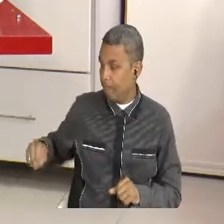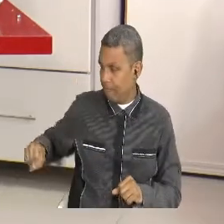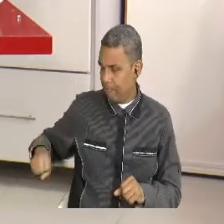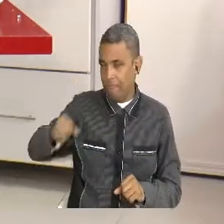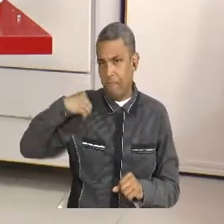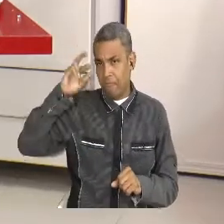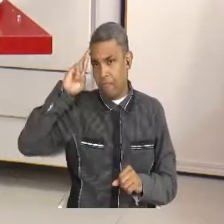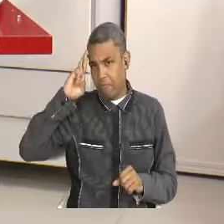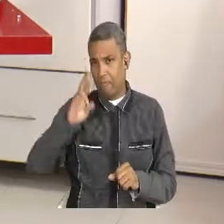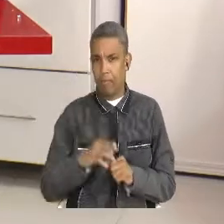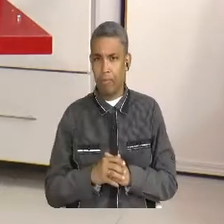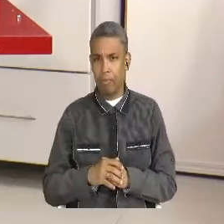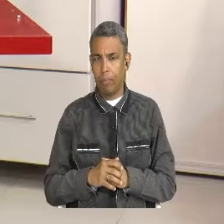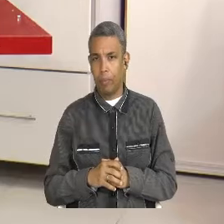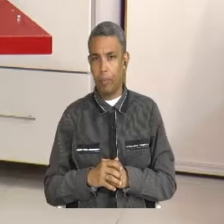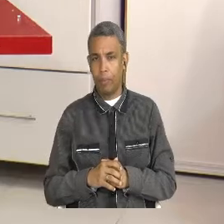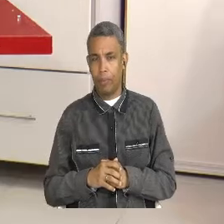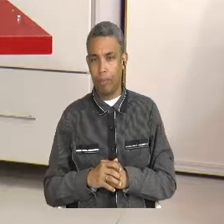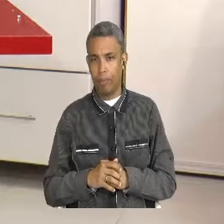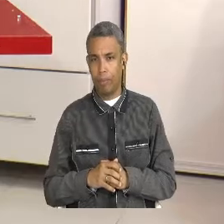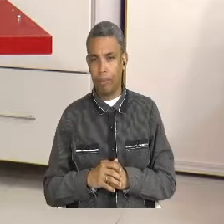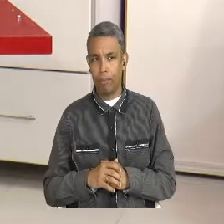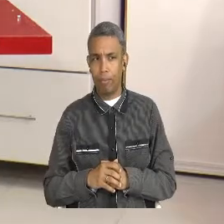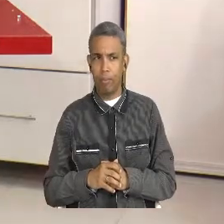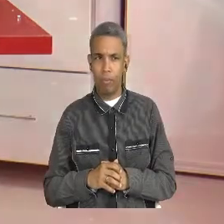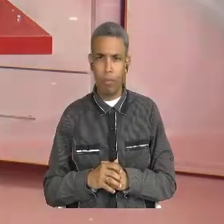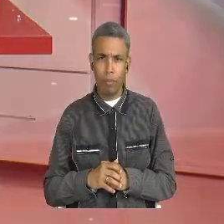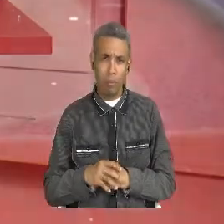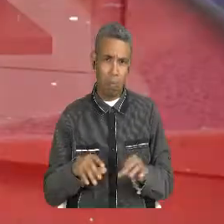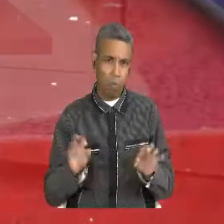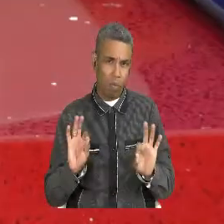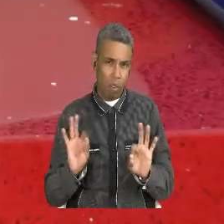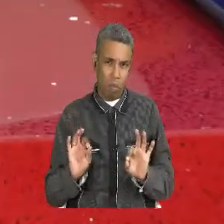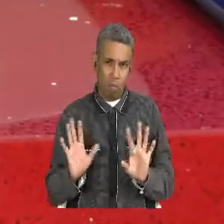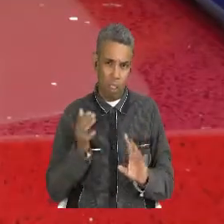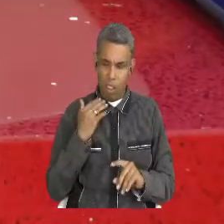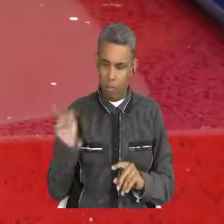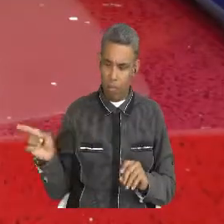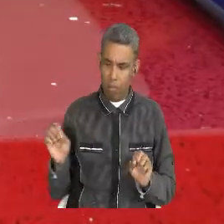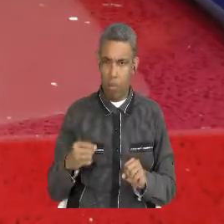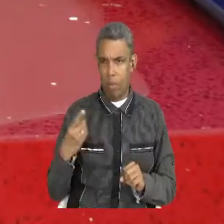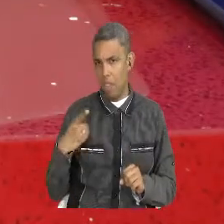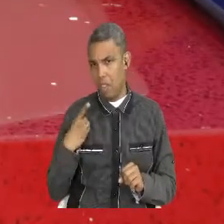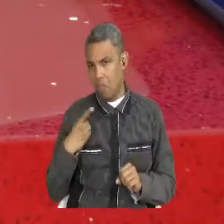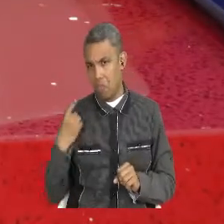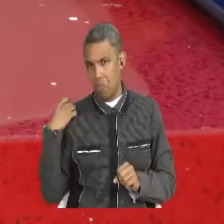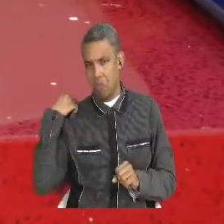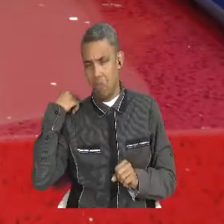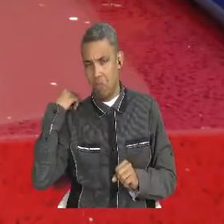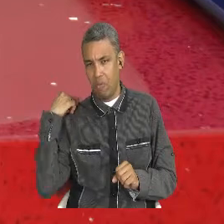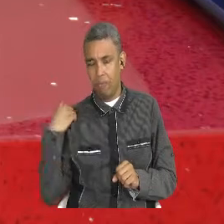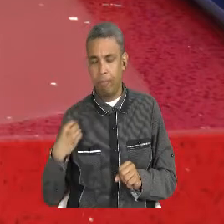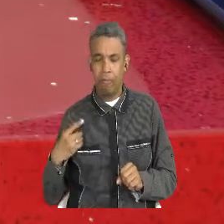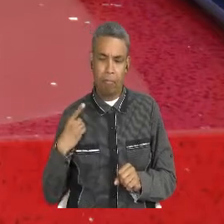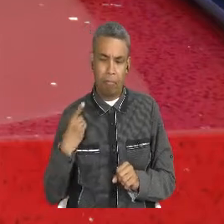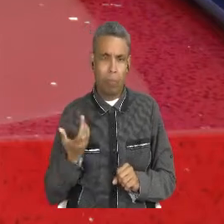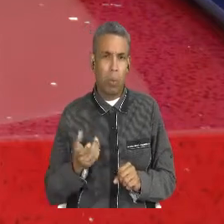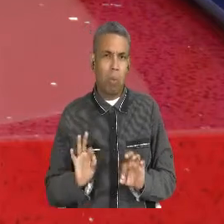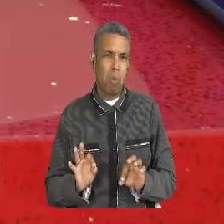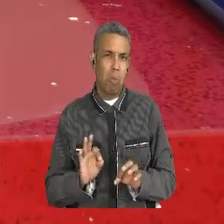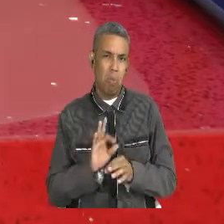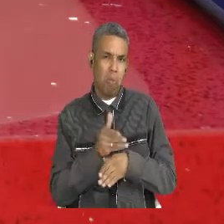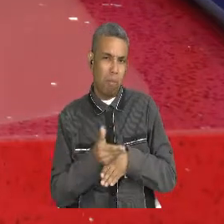es más tempranito, pues claro, por supuesto que sirve para un buen desayuno. Claro, sí. Claro. Podríamos utilizarlo como un buen desayuno, podríamos utilizarlo. Uy, eso